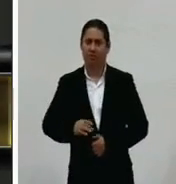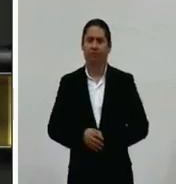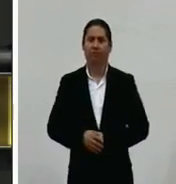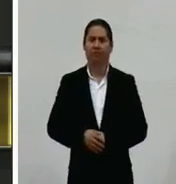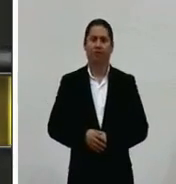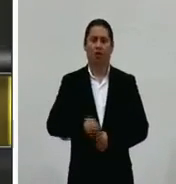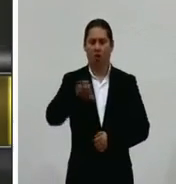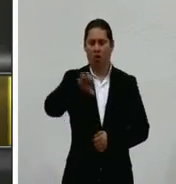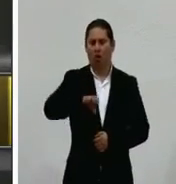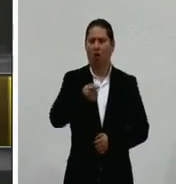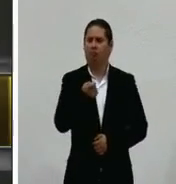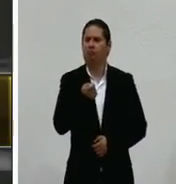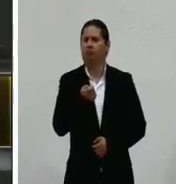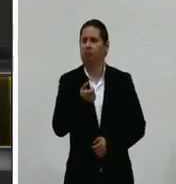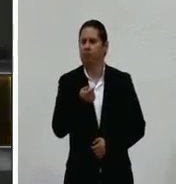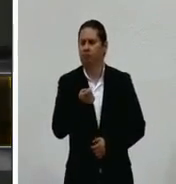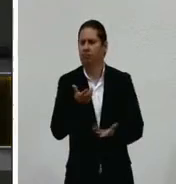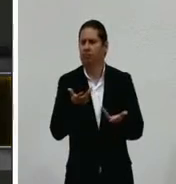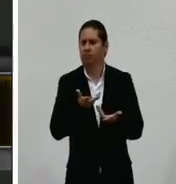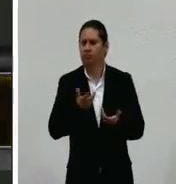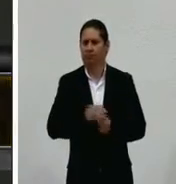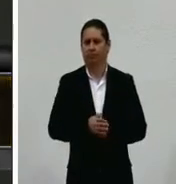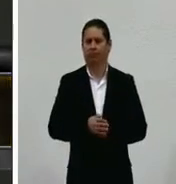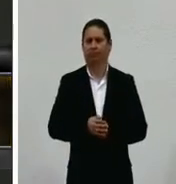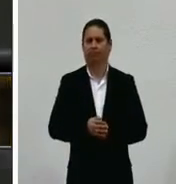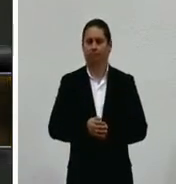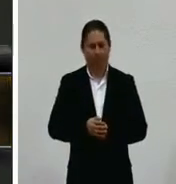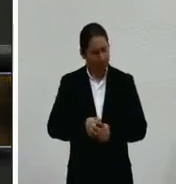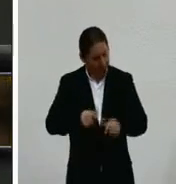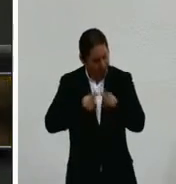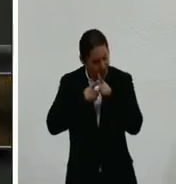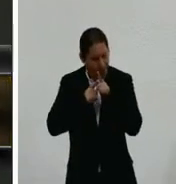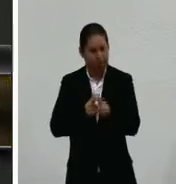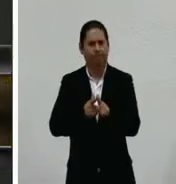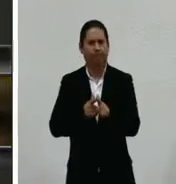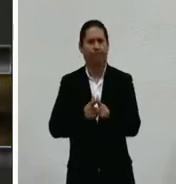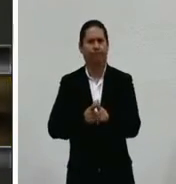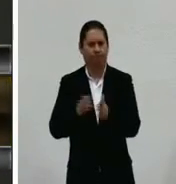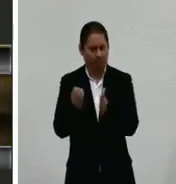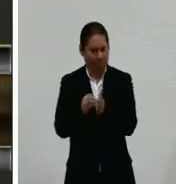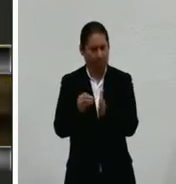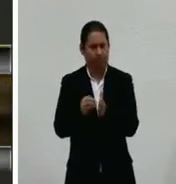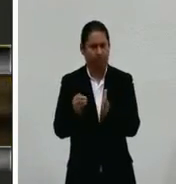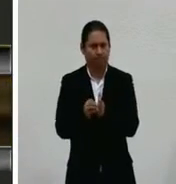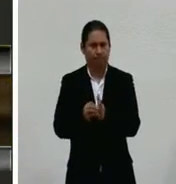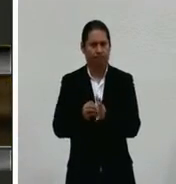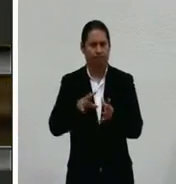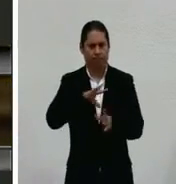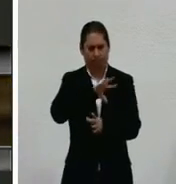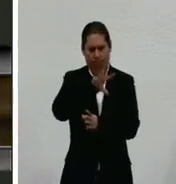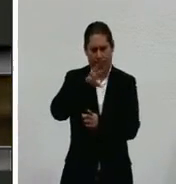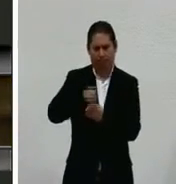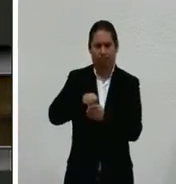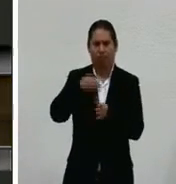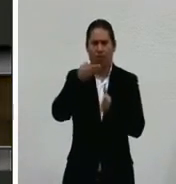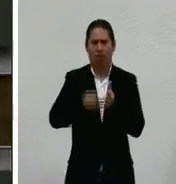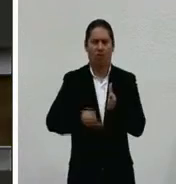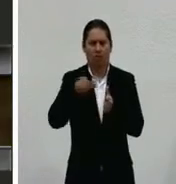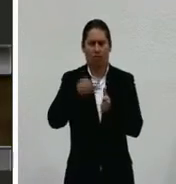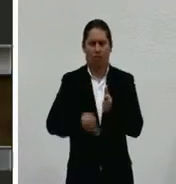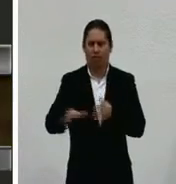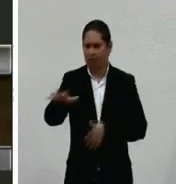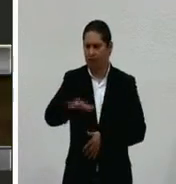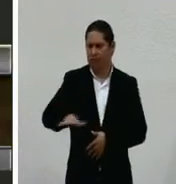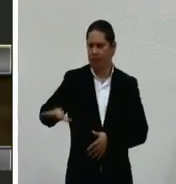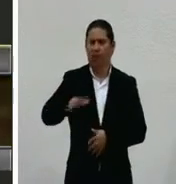ha hecho poco al respecto. Seguiremos pugnando para que esto ocurra. Debemos completar lo que le falta a la clase